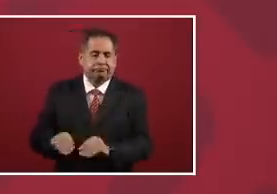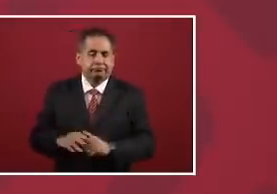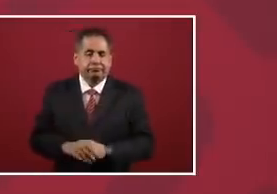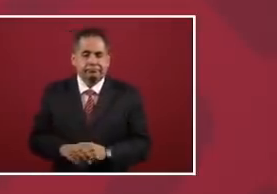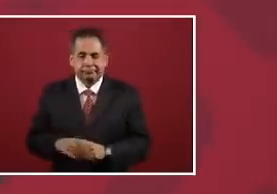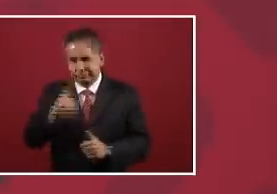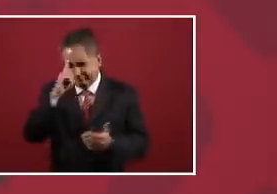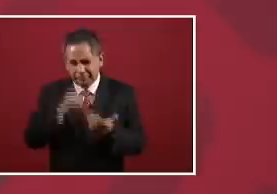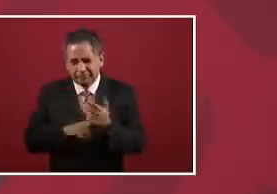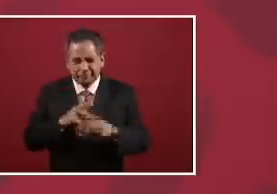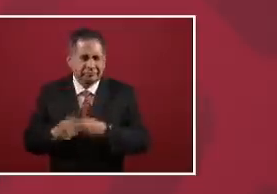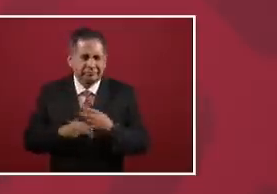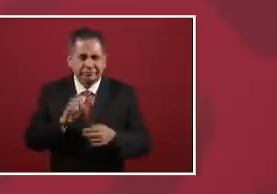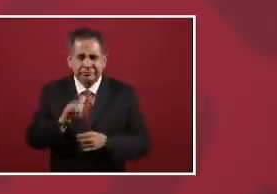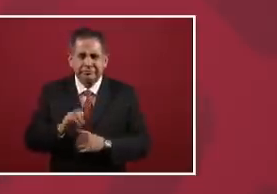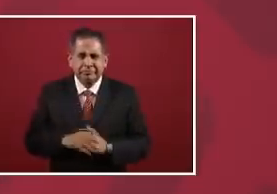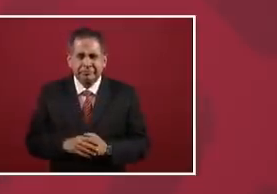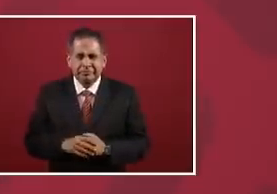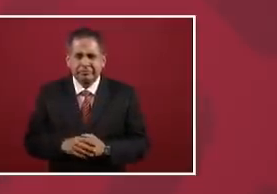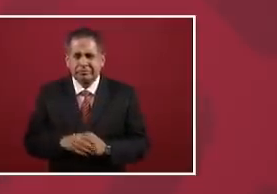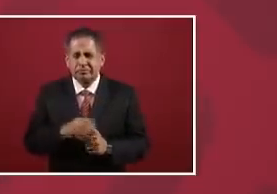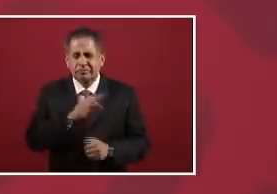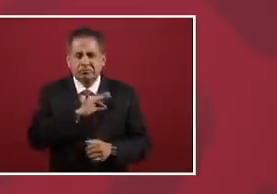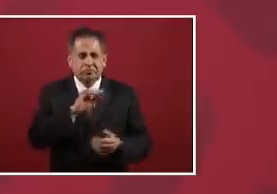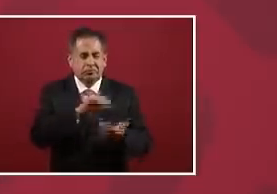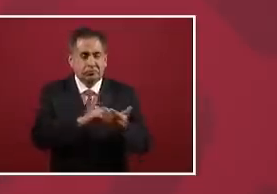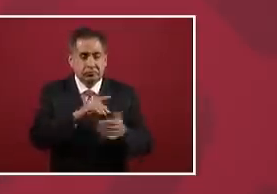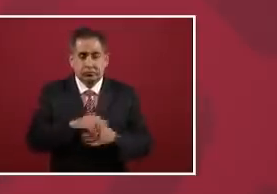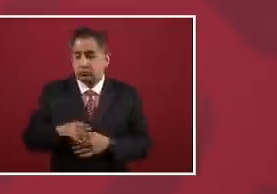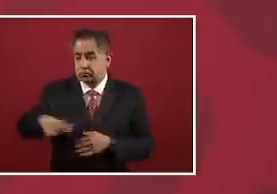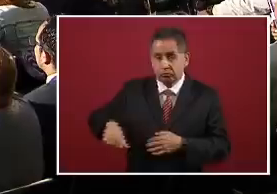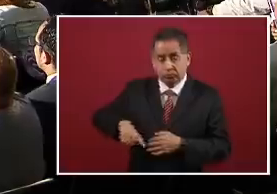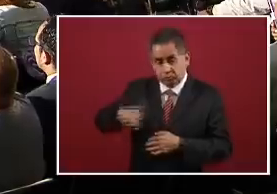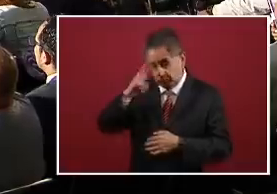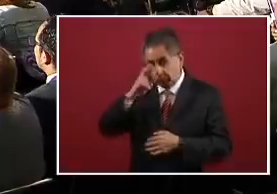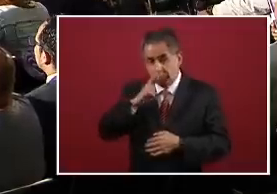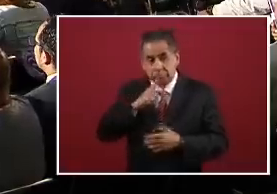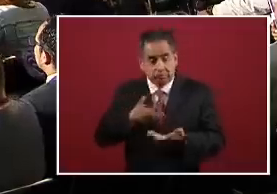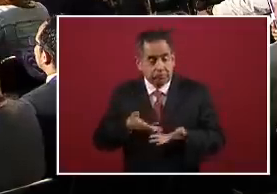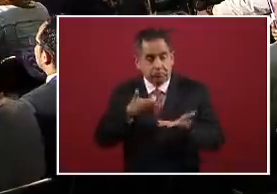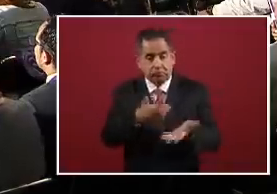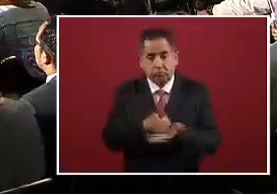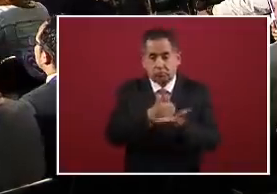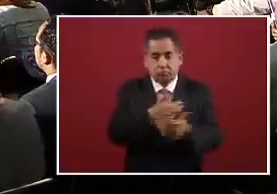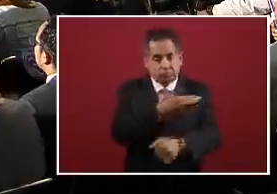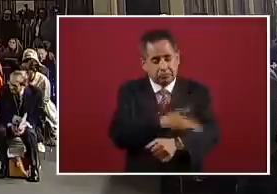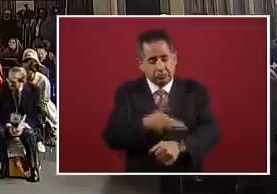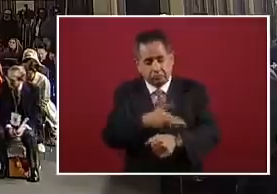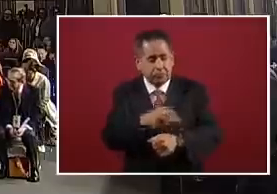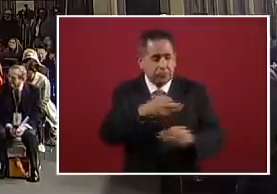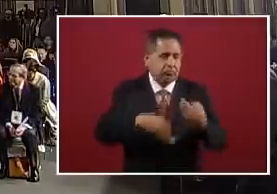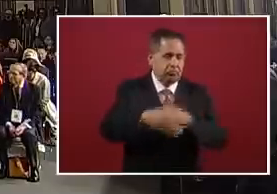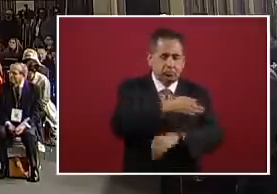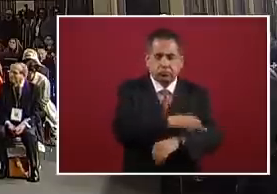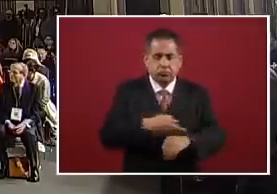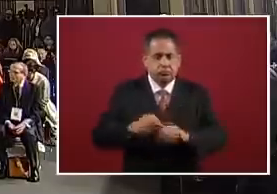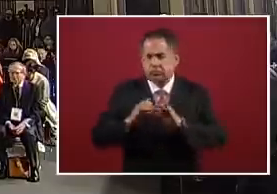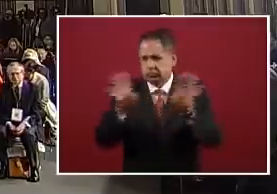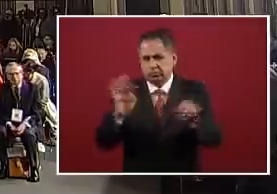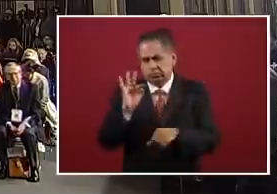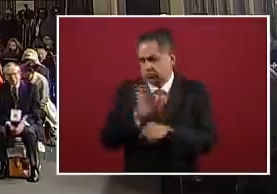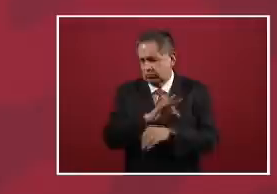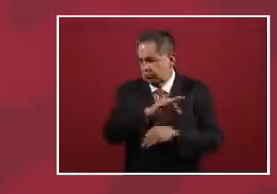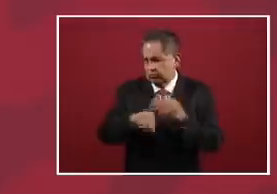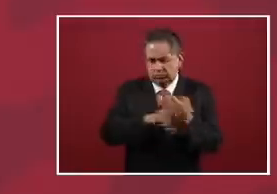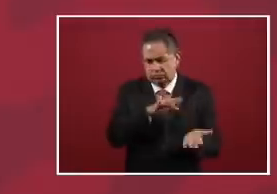Yo creo que lo van a lograr. El gobierno mexicano le daría todas las garantías a todos los familiares, ¿verdad? Desde luego, todo